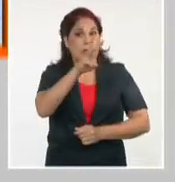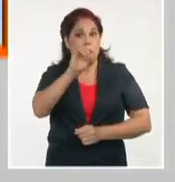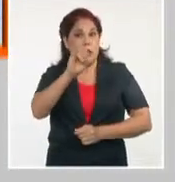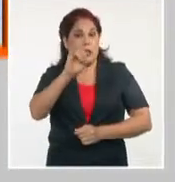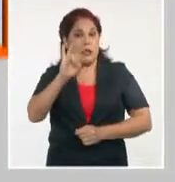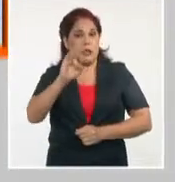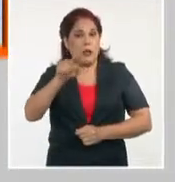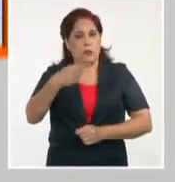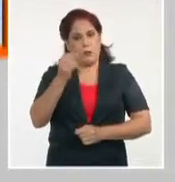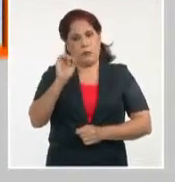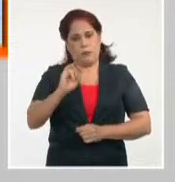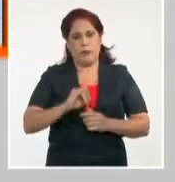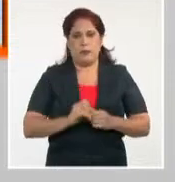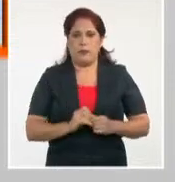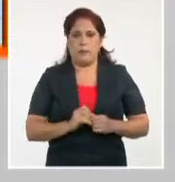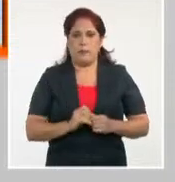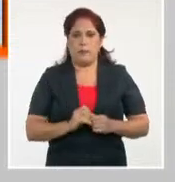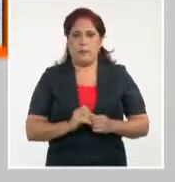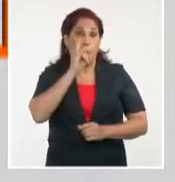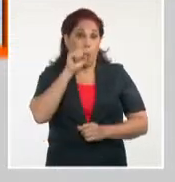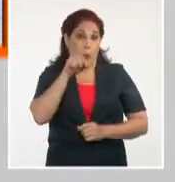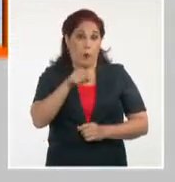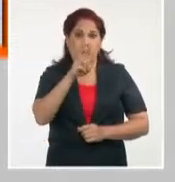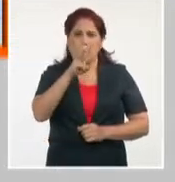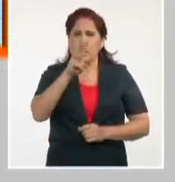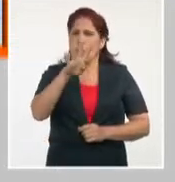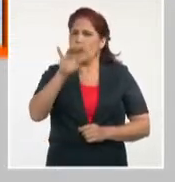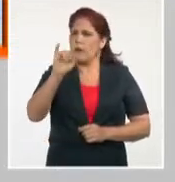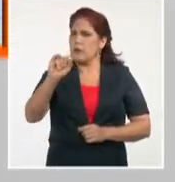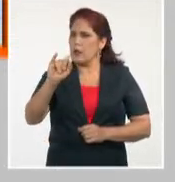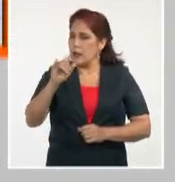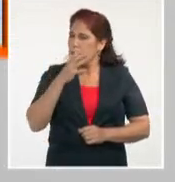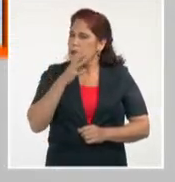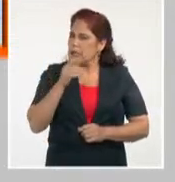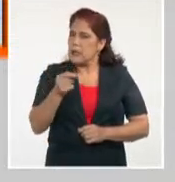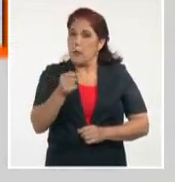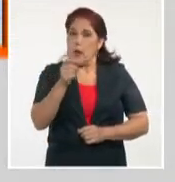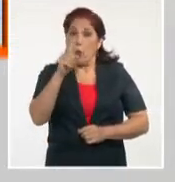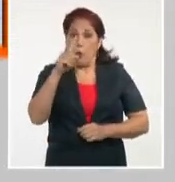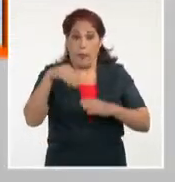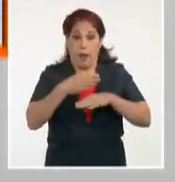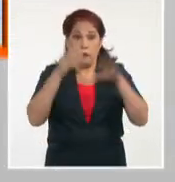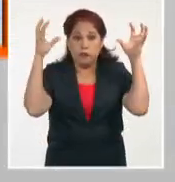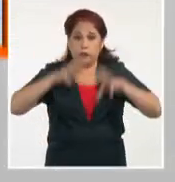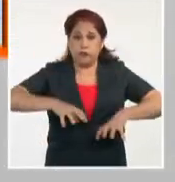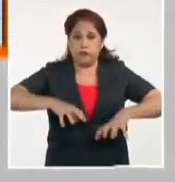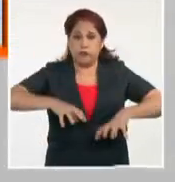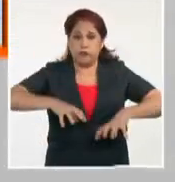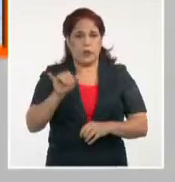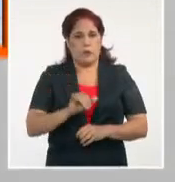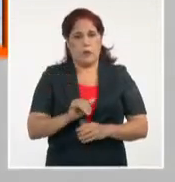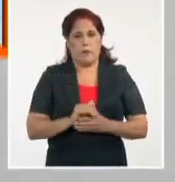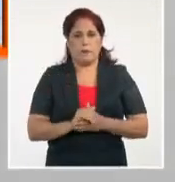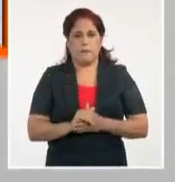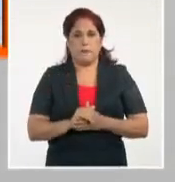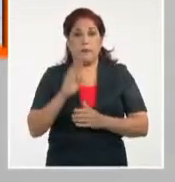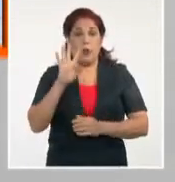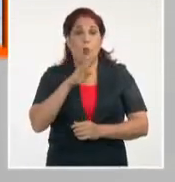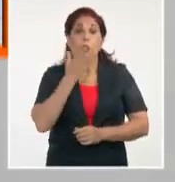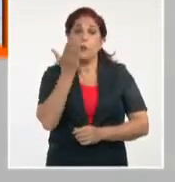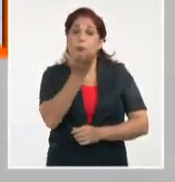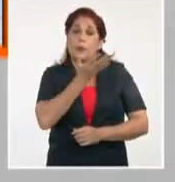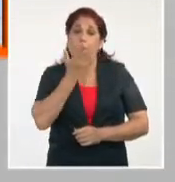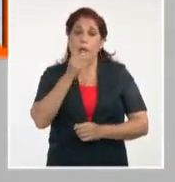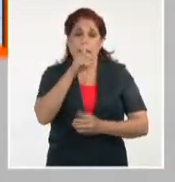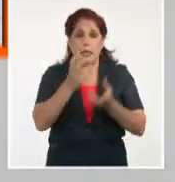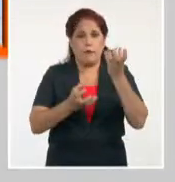376,6. En Unión de Reyes, 376, que esto también fue en 24 horas. En Cuatro Vientos y Fuego,